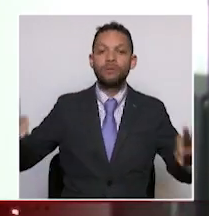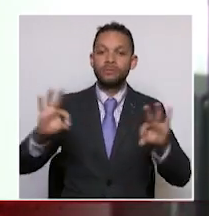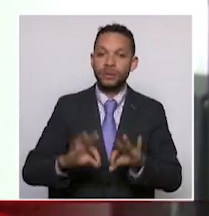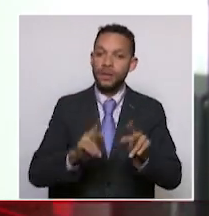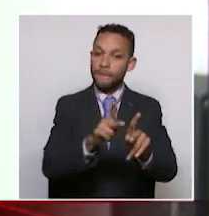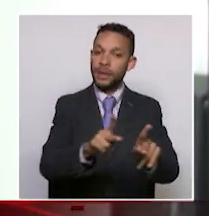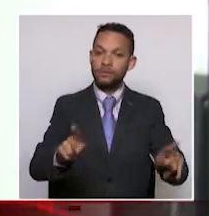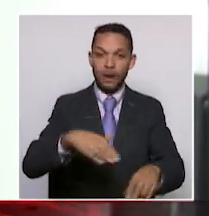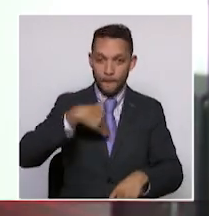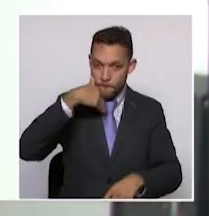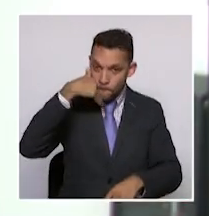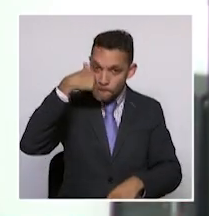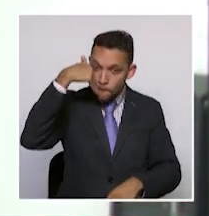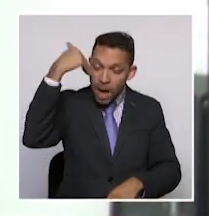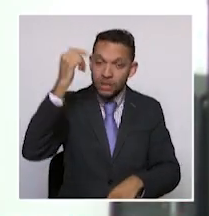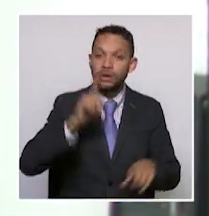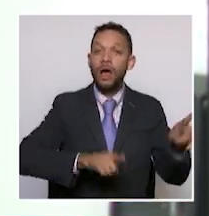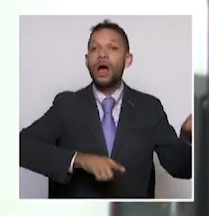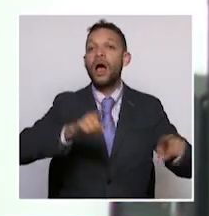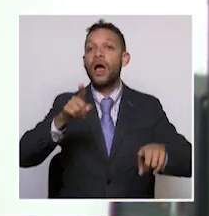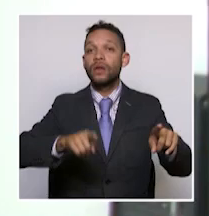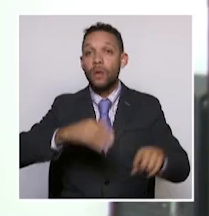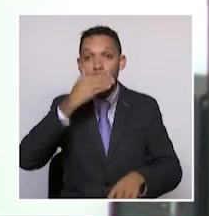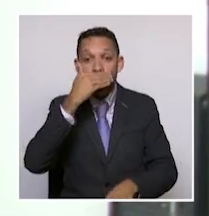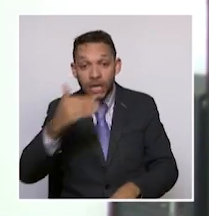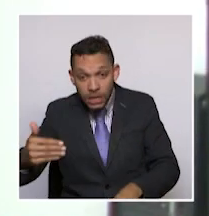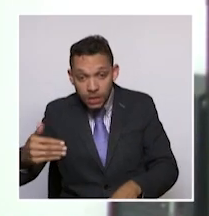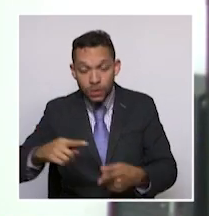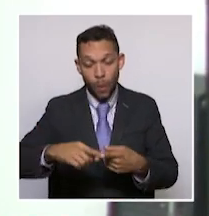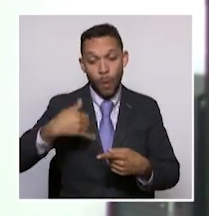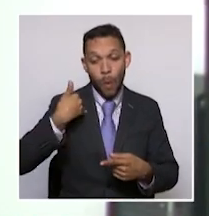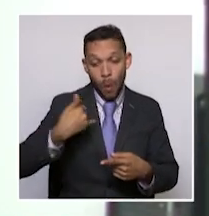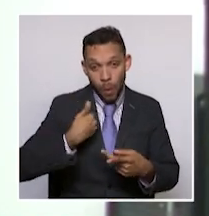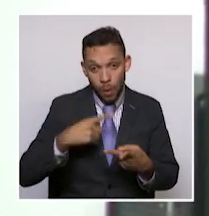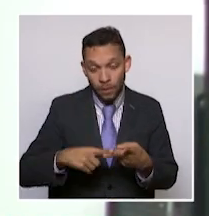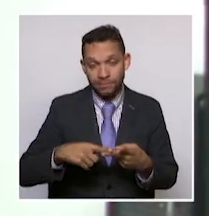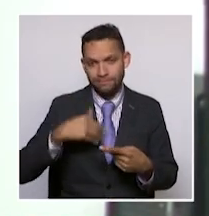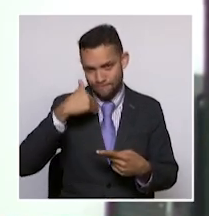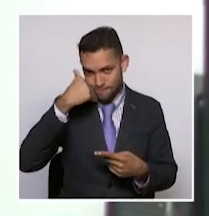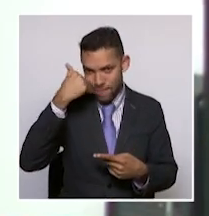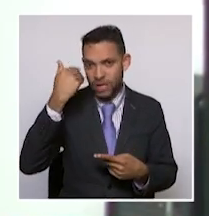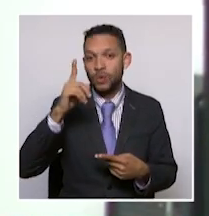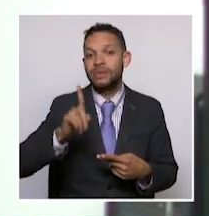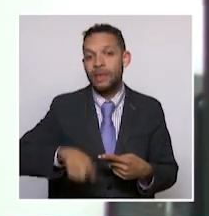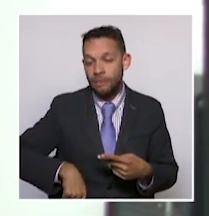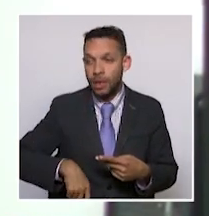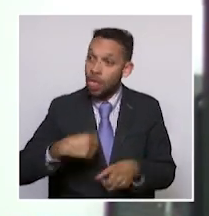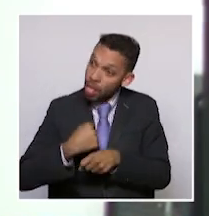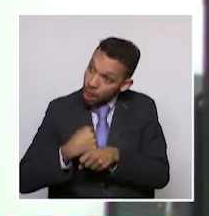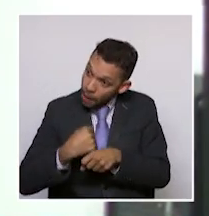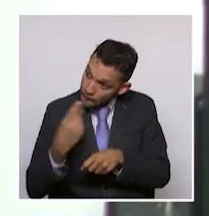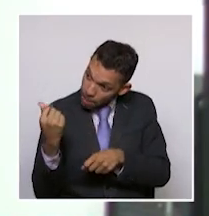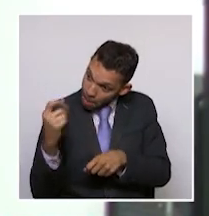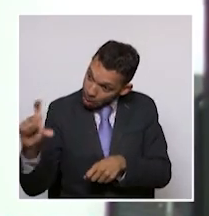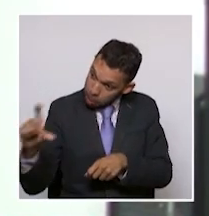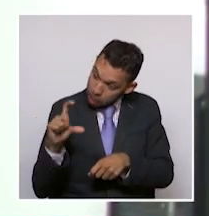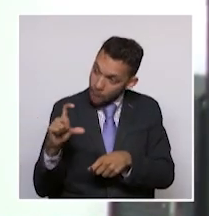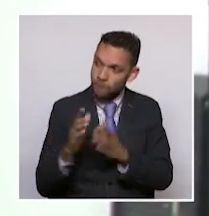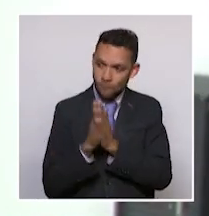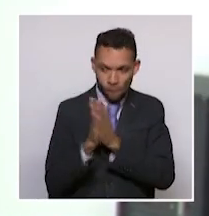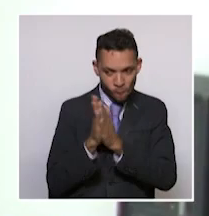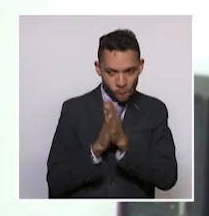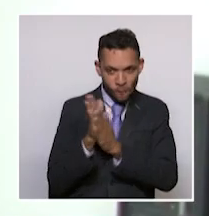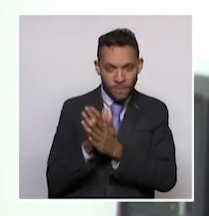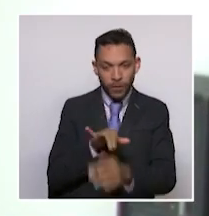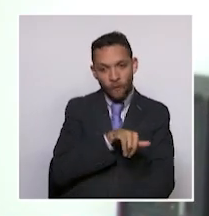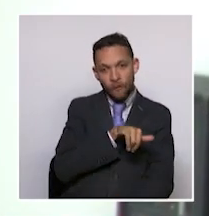personas adultas, porque sabemos que no solamente los niños y niñas caen en esta situación, sino también las personas adultas que de cierta manera se